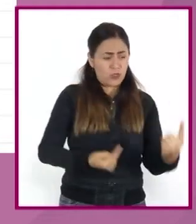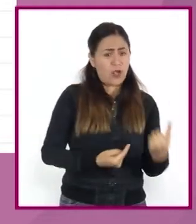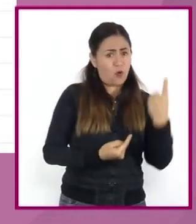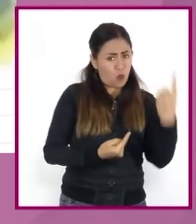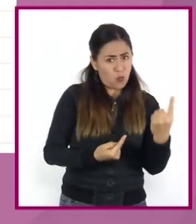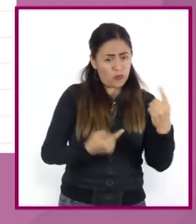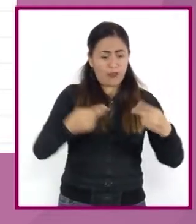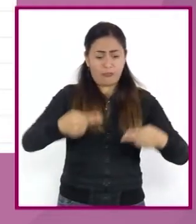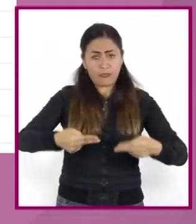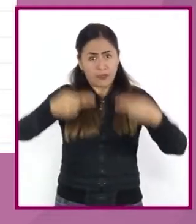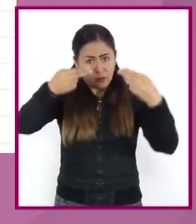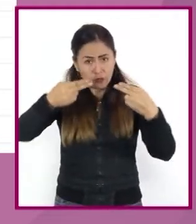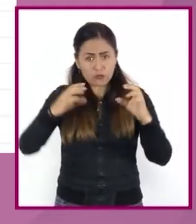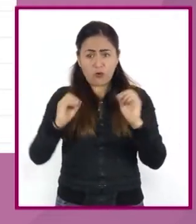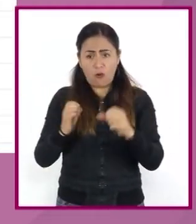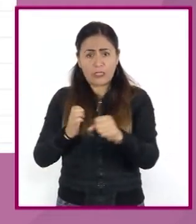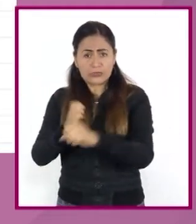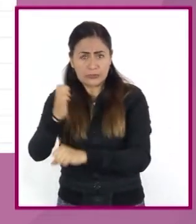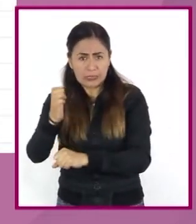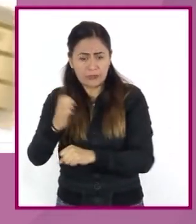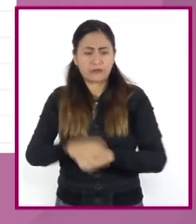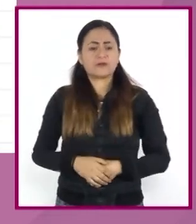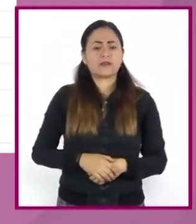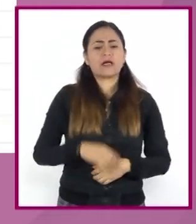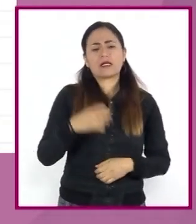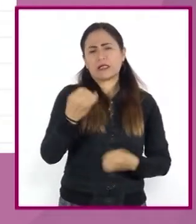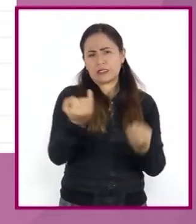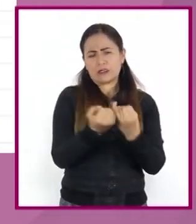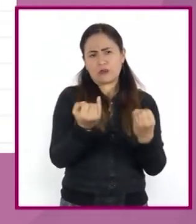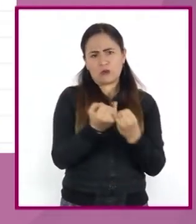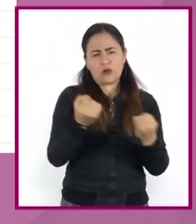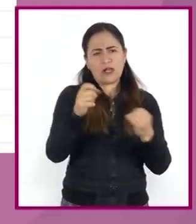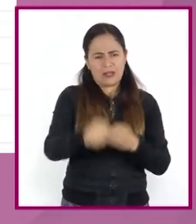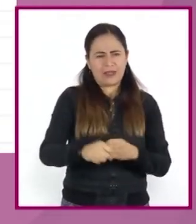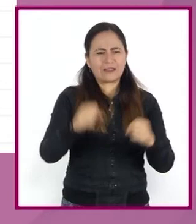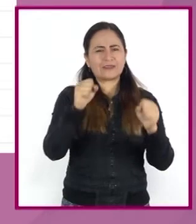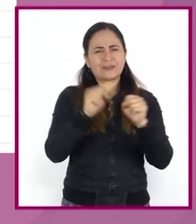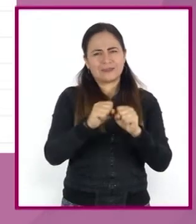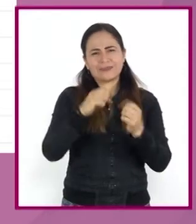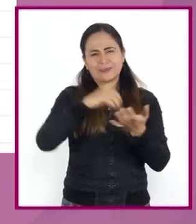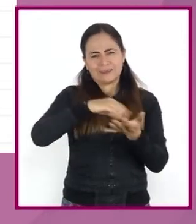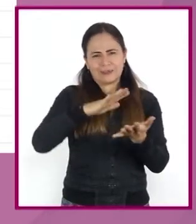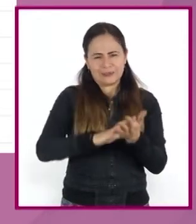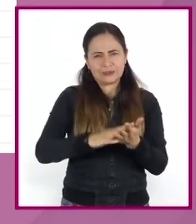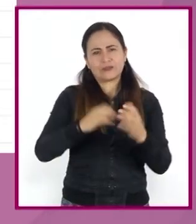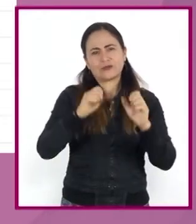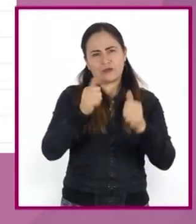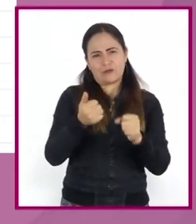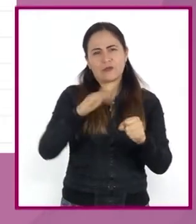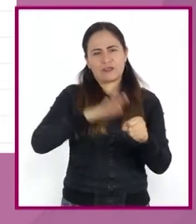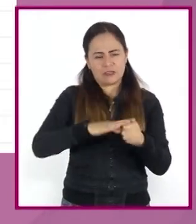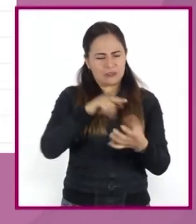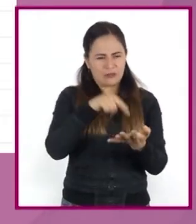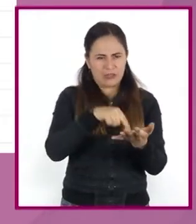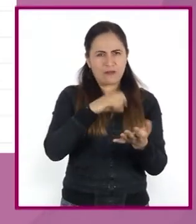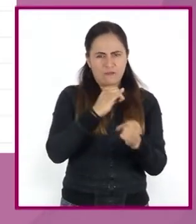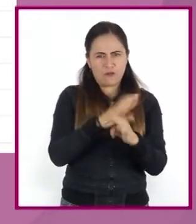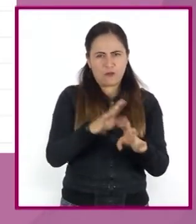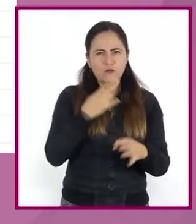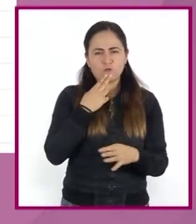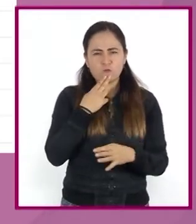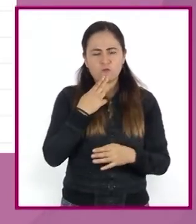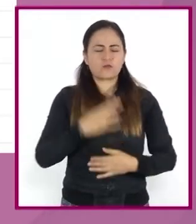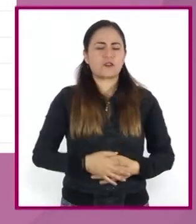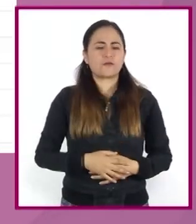establecimiento u otra entidad que un servicio administrativo recaba para sus propios fines. Uno de los usos